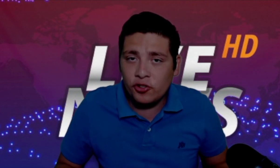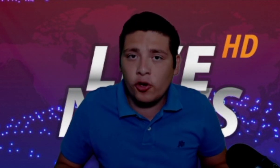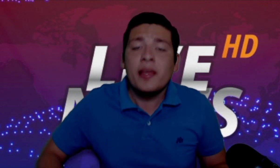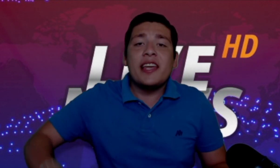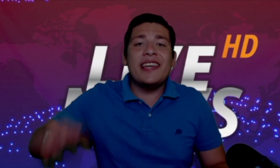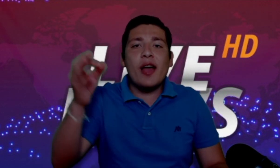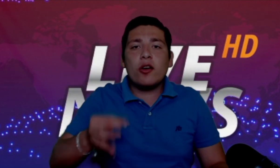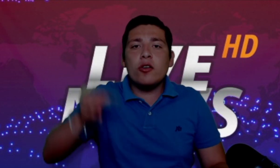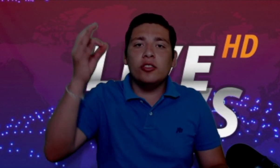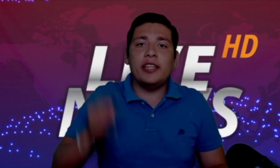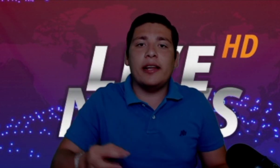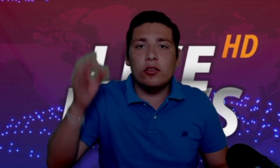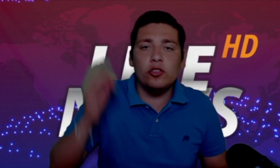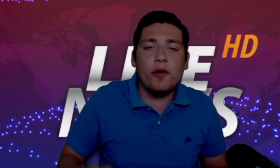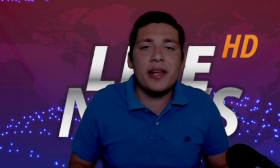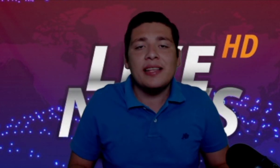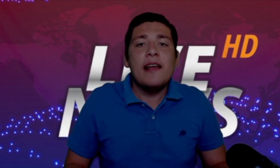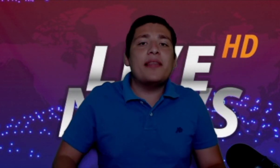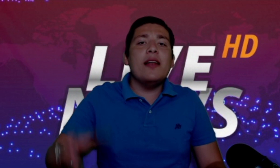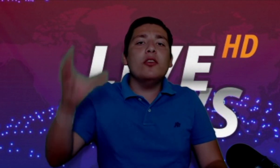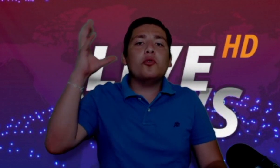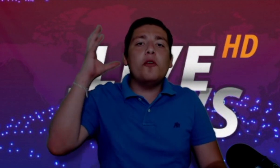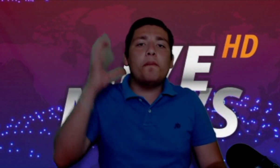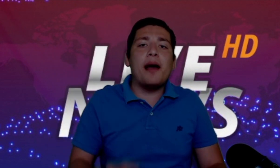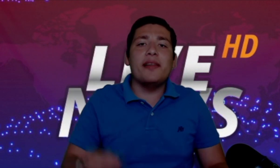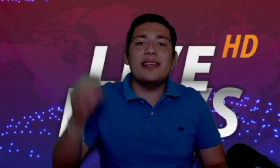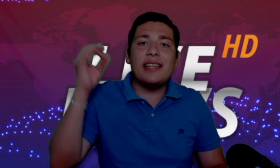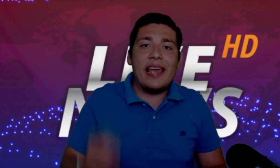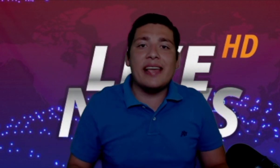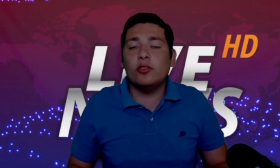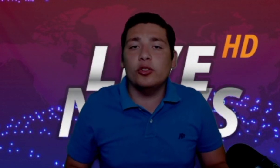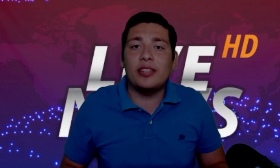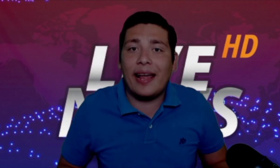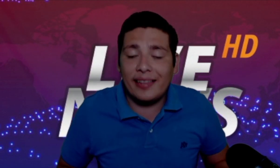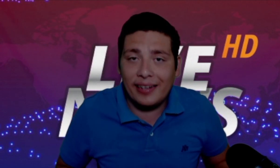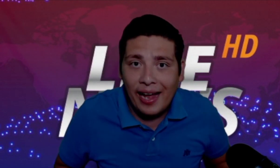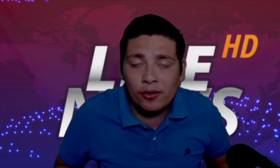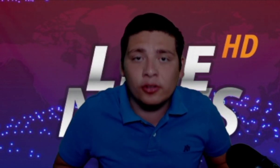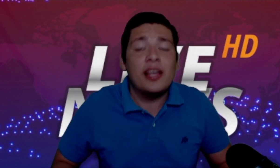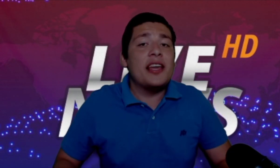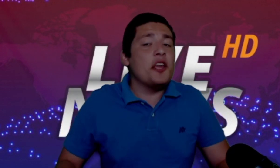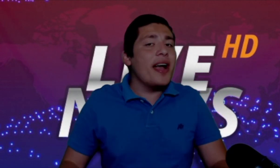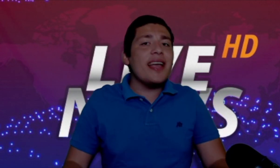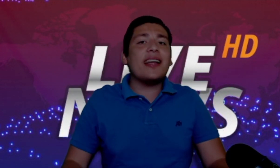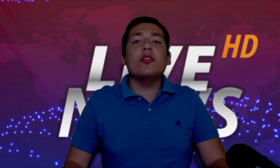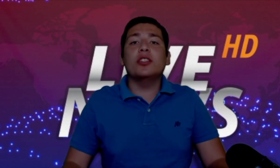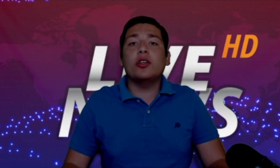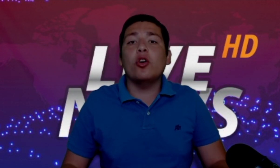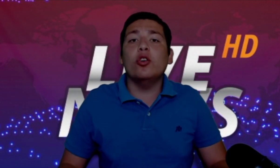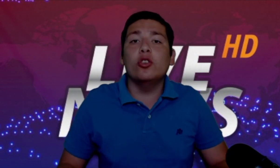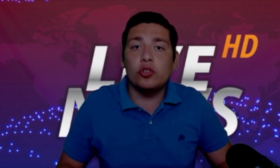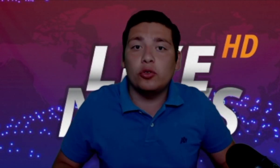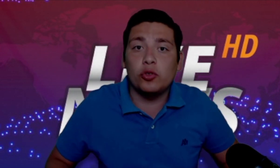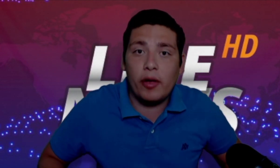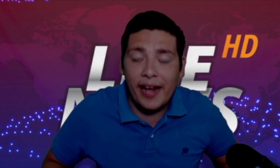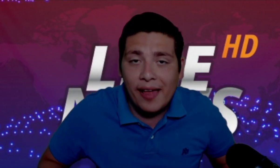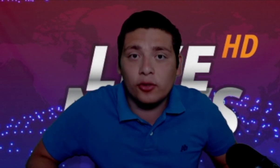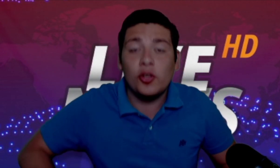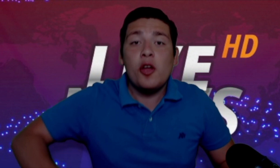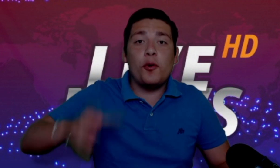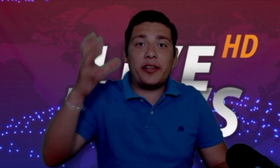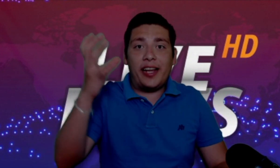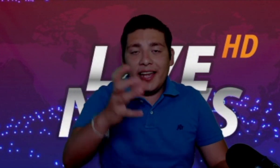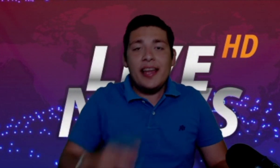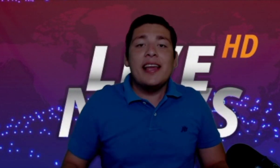el silencio y dio a conocer los nombres de los culpables de estos altercados. Y vaya que nos dejó con los ojos